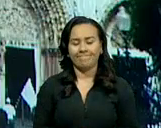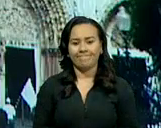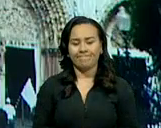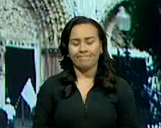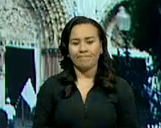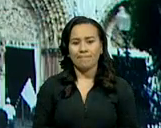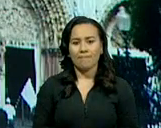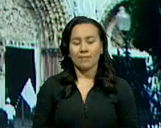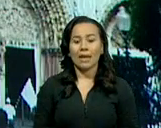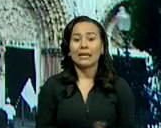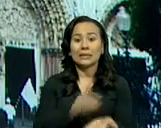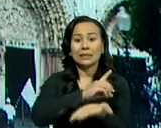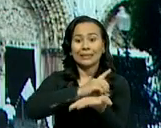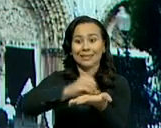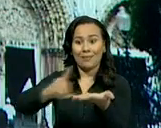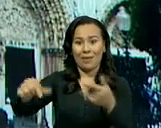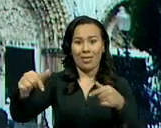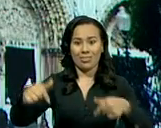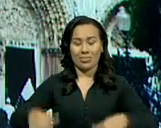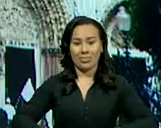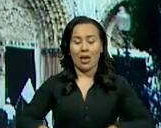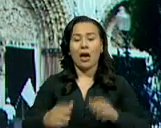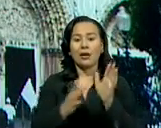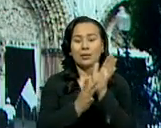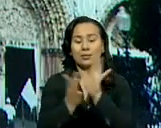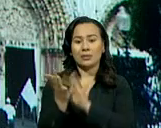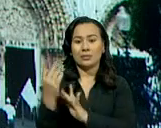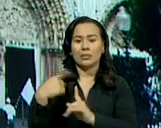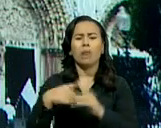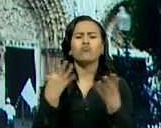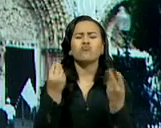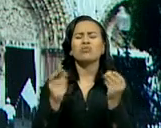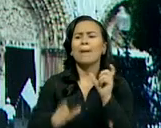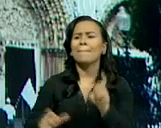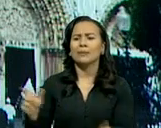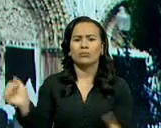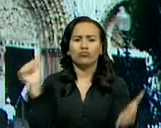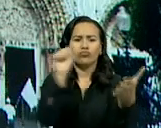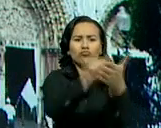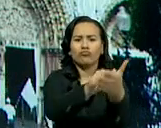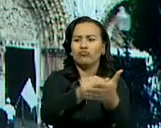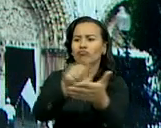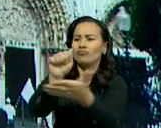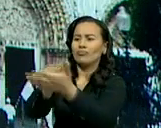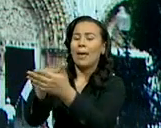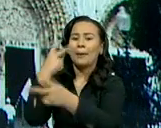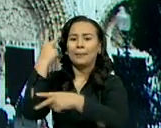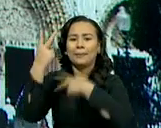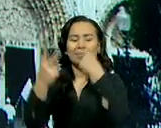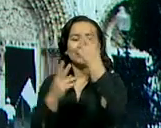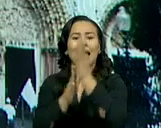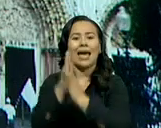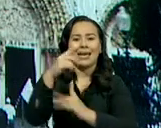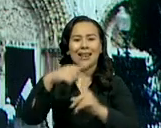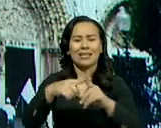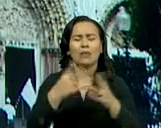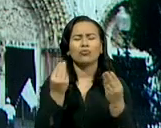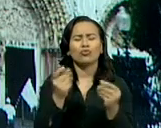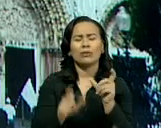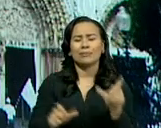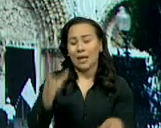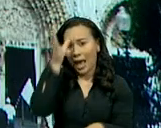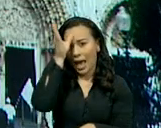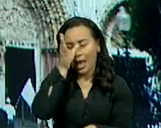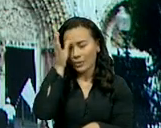Y en la Semana Mayor es ya tradicional la visita a las 7 iglesias, un acto de fe que cada año mueve a cientos de fieles